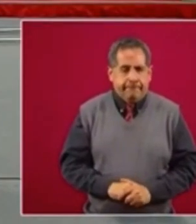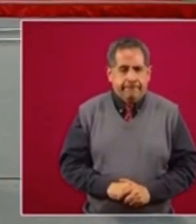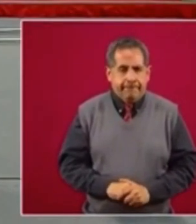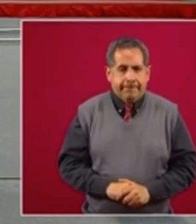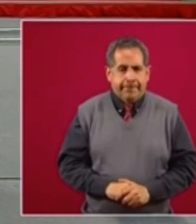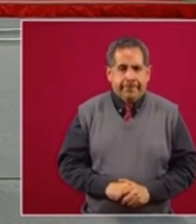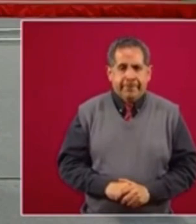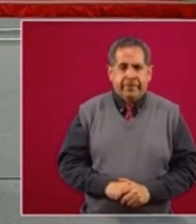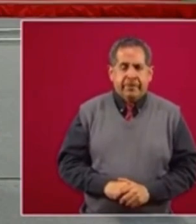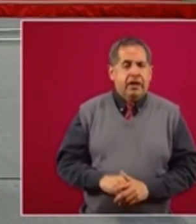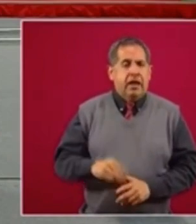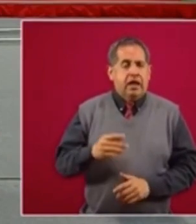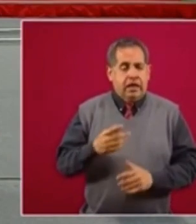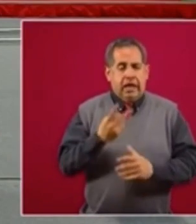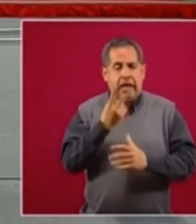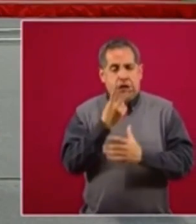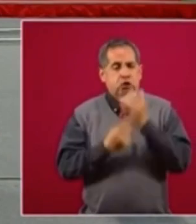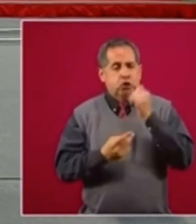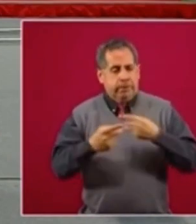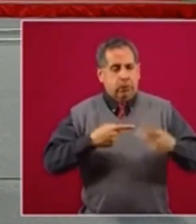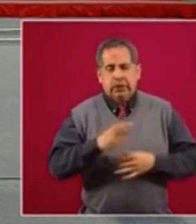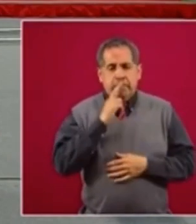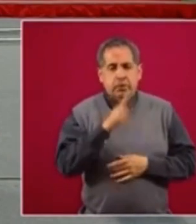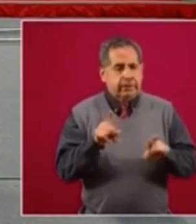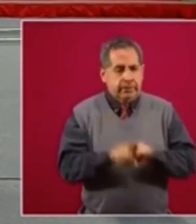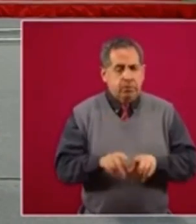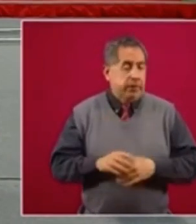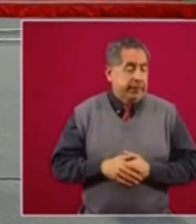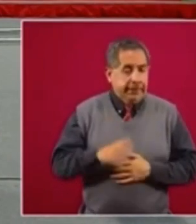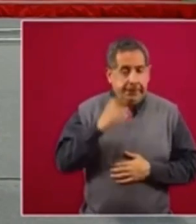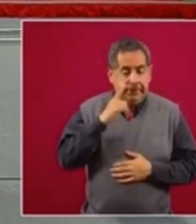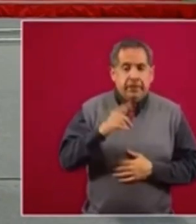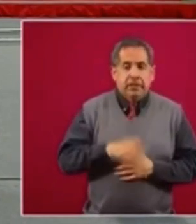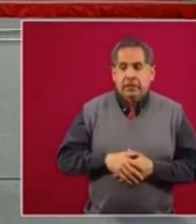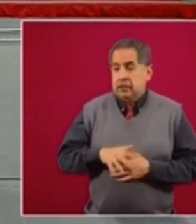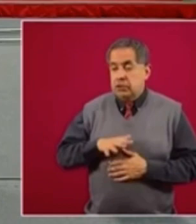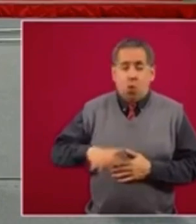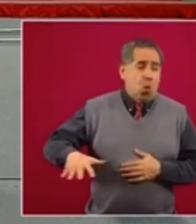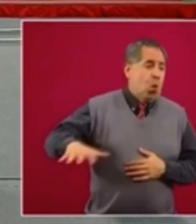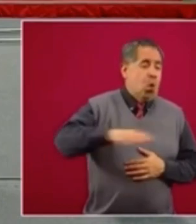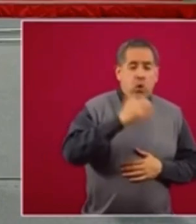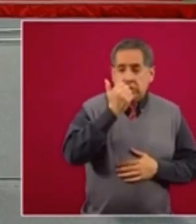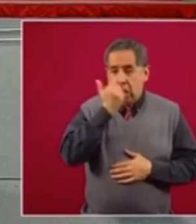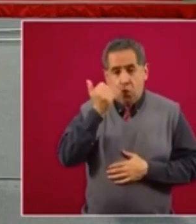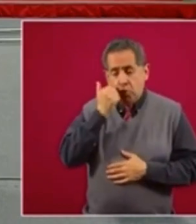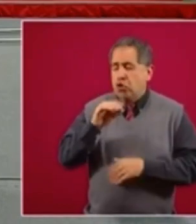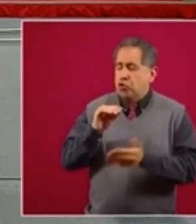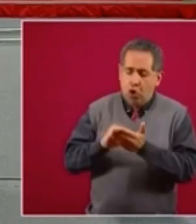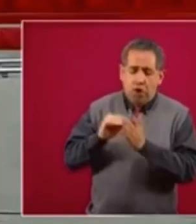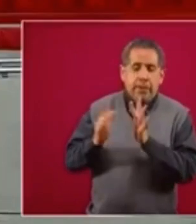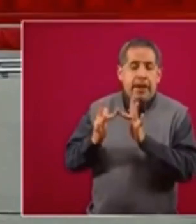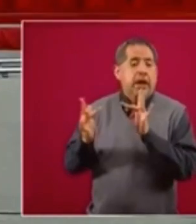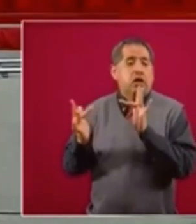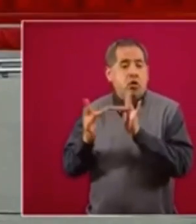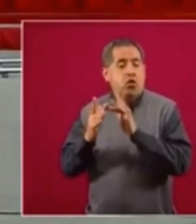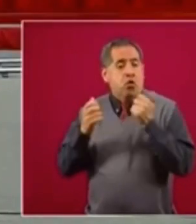dos preguntas se responden con lo mismo. La atención a todos los alumnos y alumnas va a seguir en contacto personal con